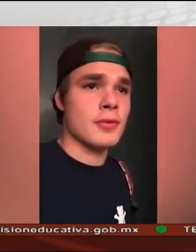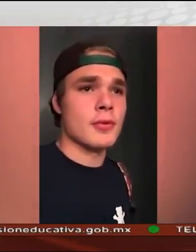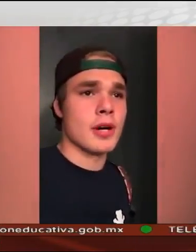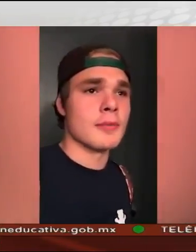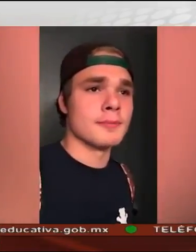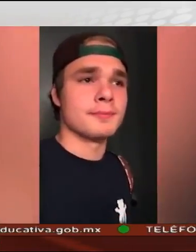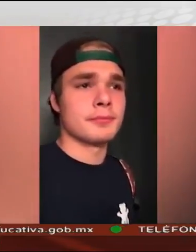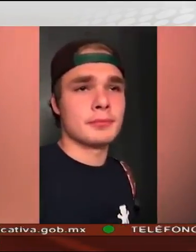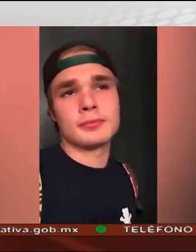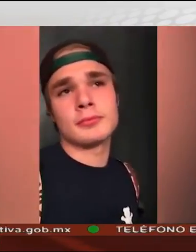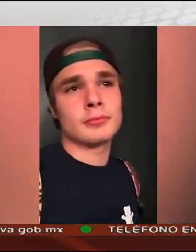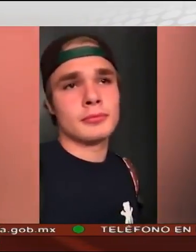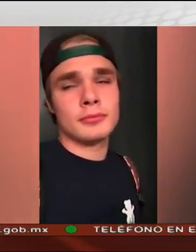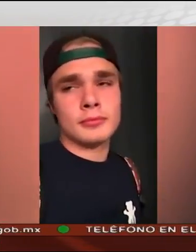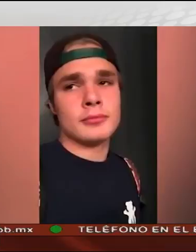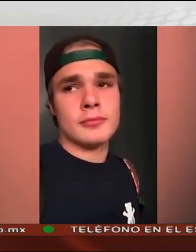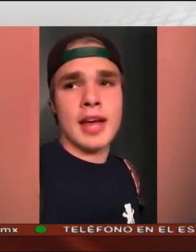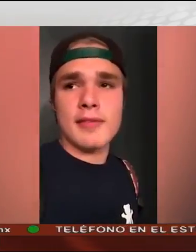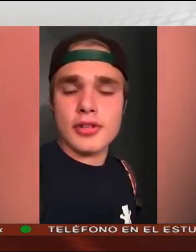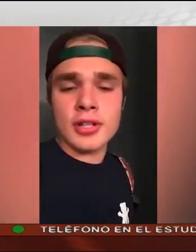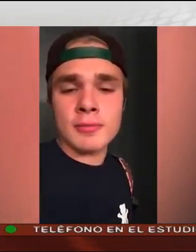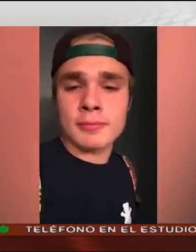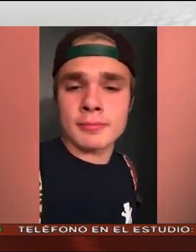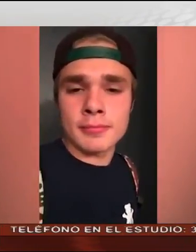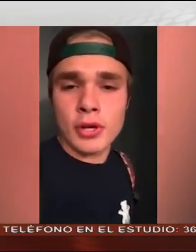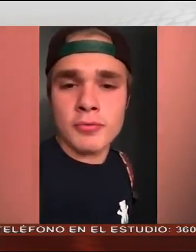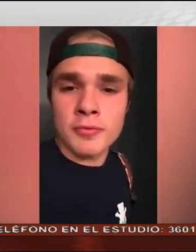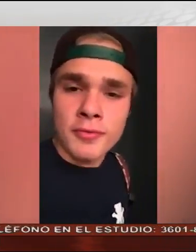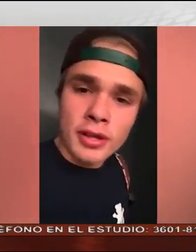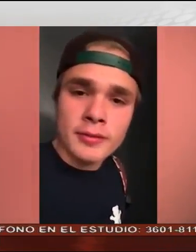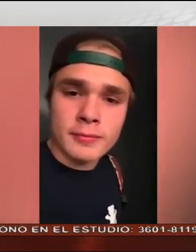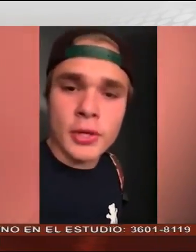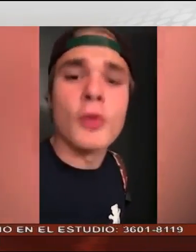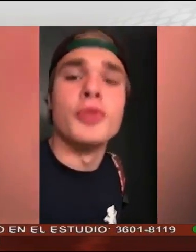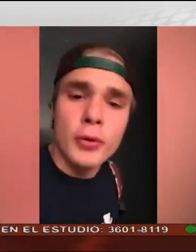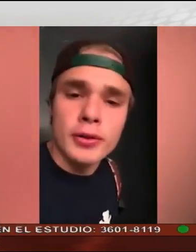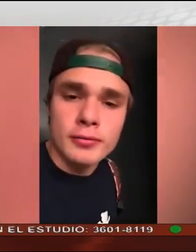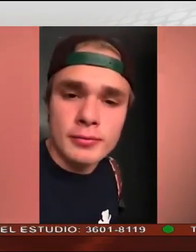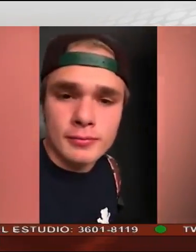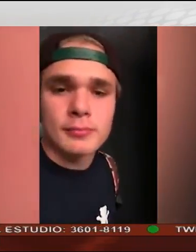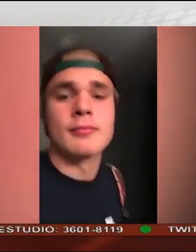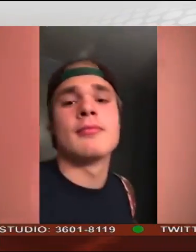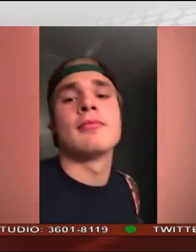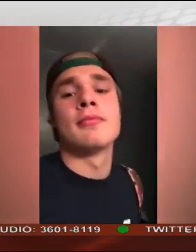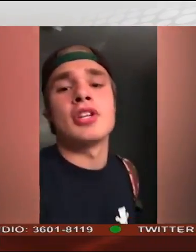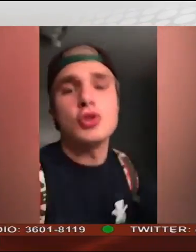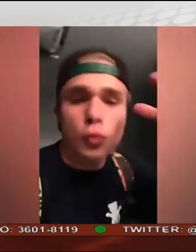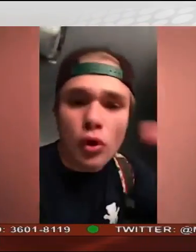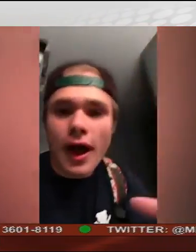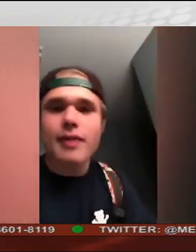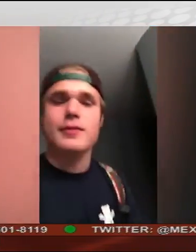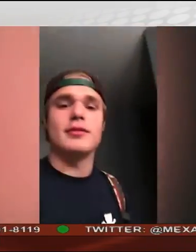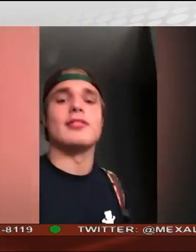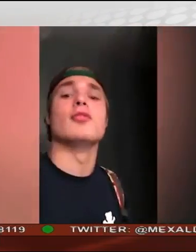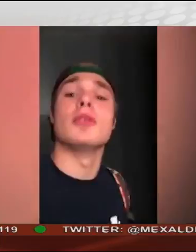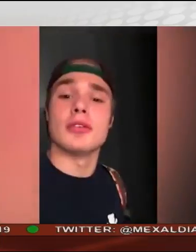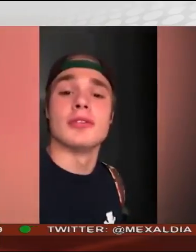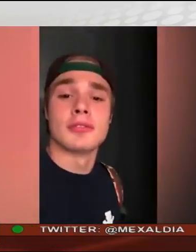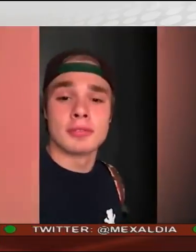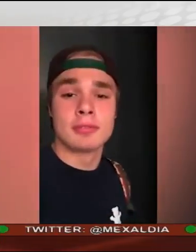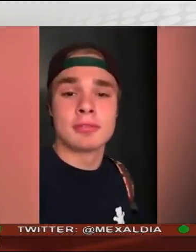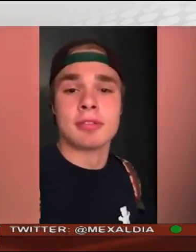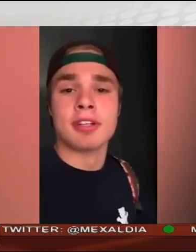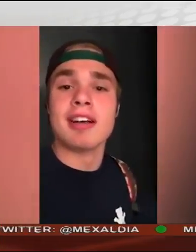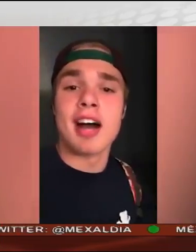Si tienes un sueño, ve por él, ve a cumplirlo, porque lo alcanzarás, tendrás éxito. No todo en este mundo es